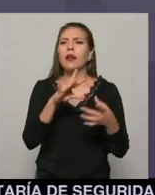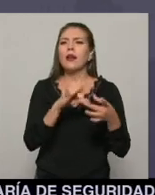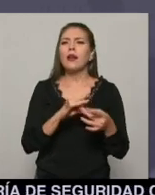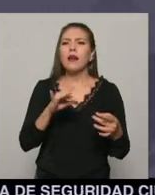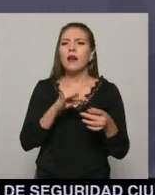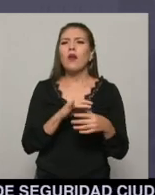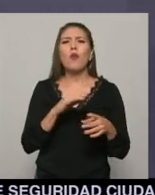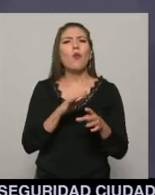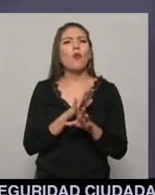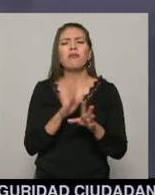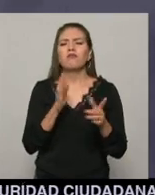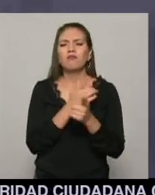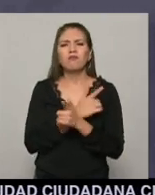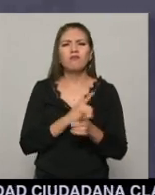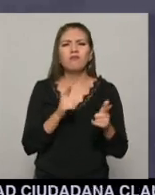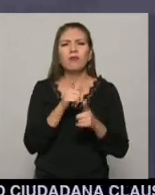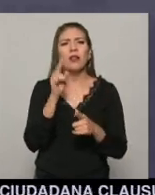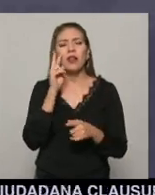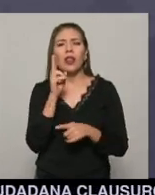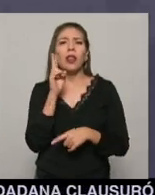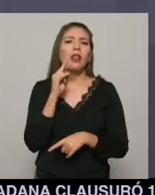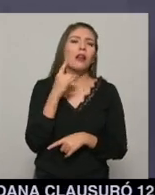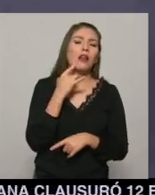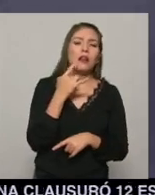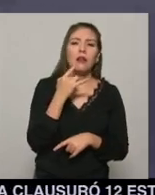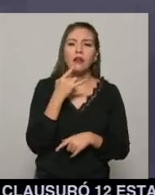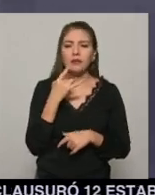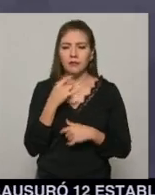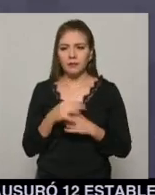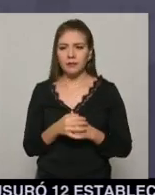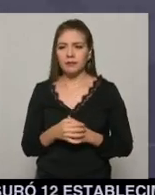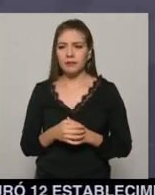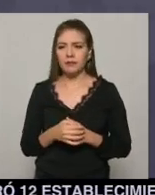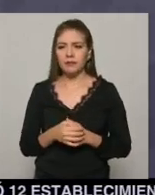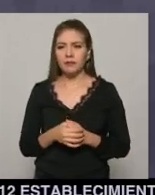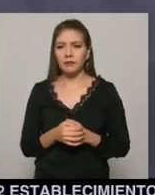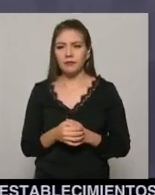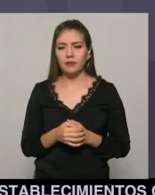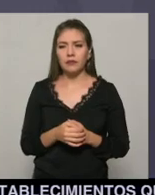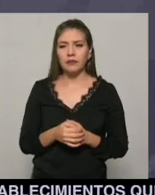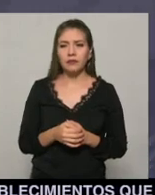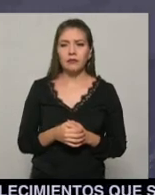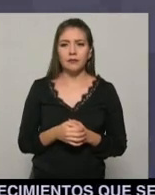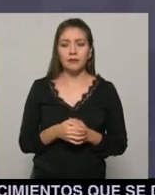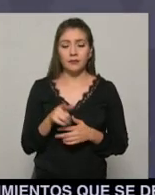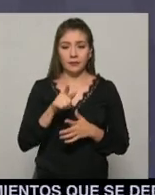ley, en el apartado que menciona en animales